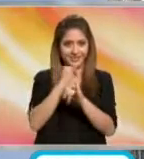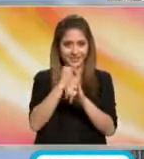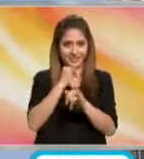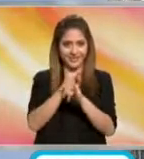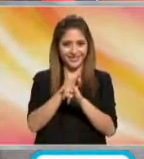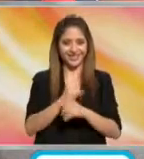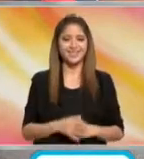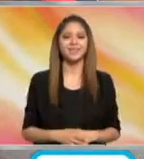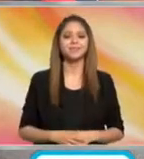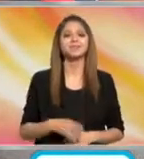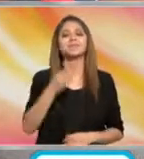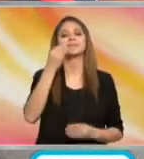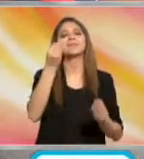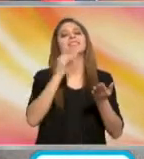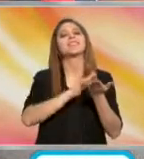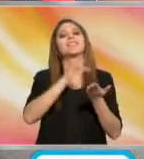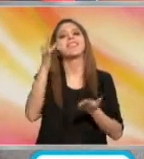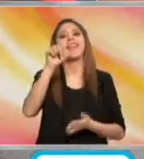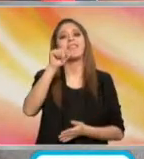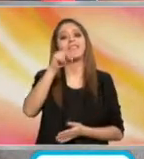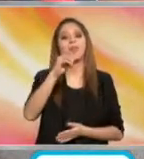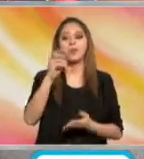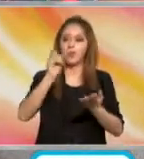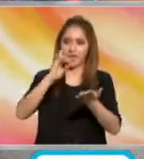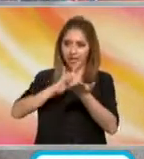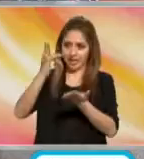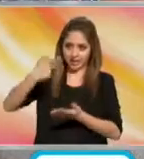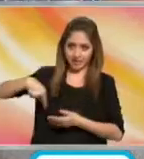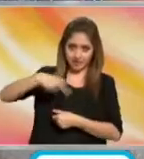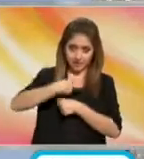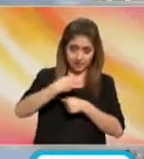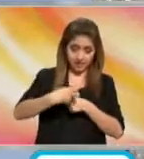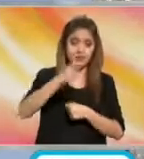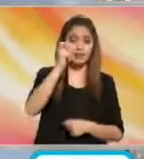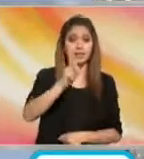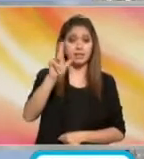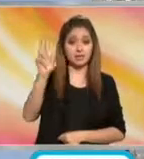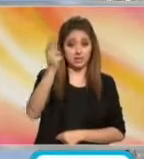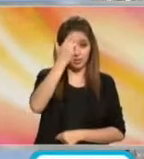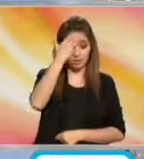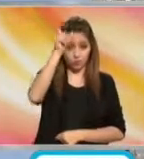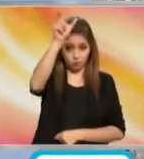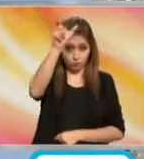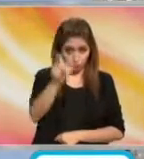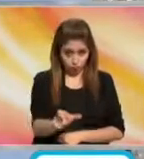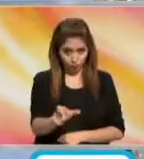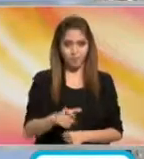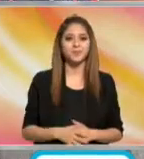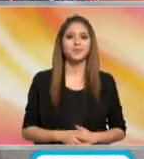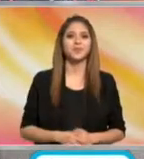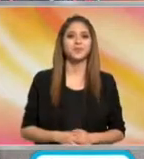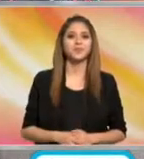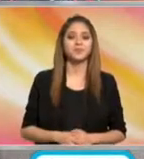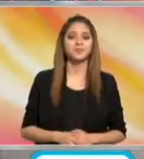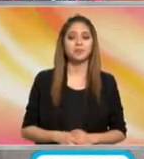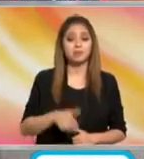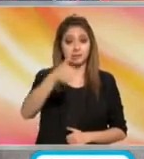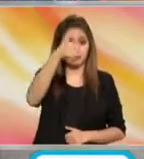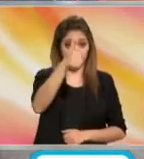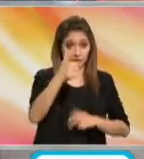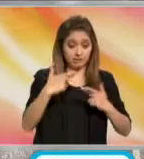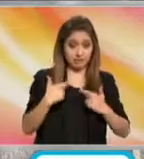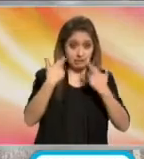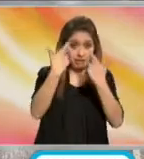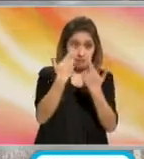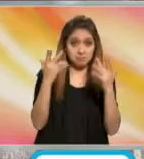programa. Maravilloso. Alfredo, muchísimas gracias. No, gracias a ustedes. Y recuerda, está en ti. Make it happen. Haz que suceda. Ya lo saben, 6 kits que se van por